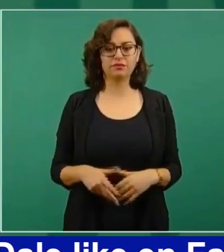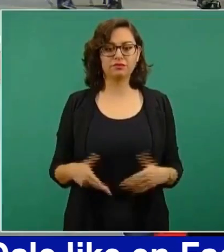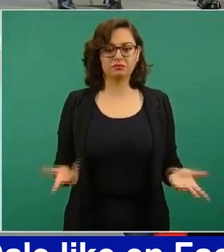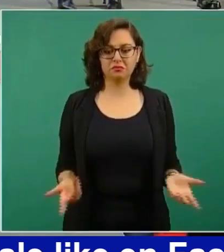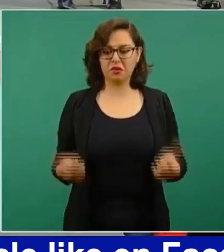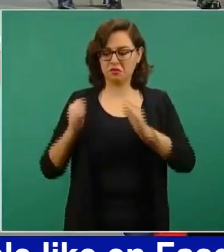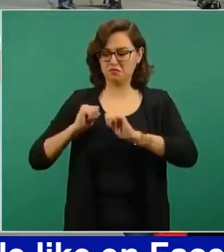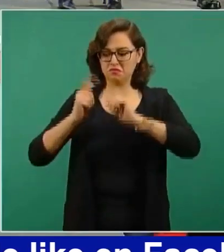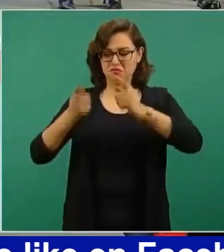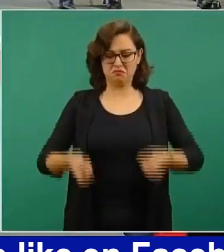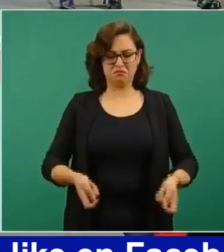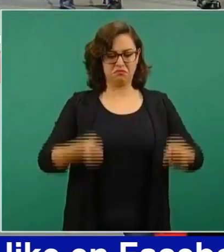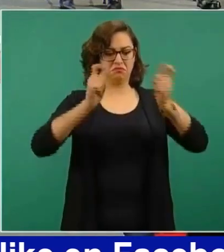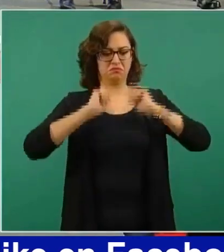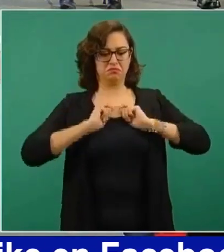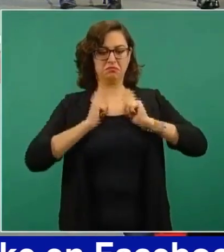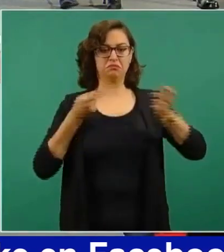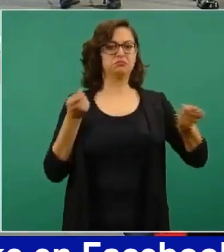mandar obedeciendo,